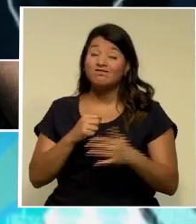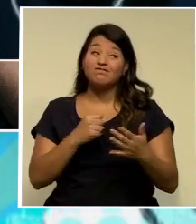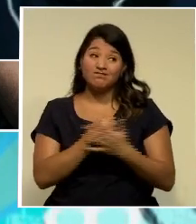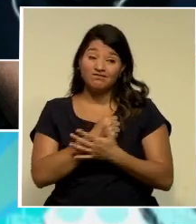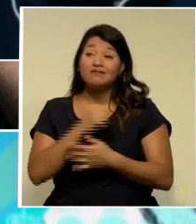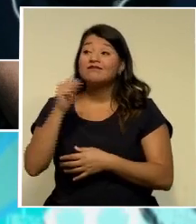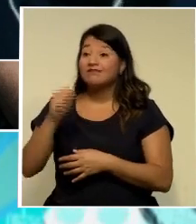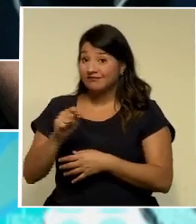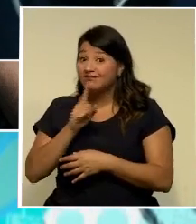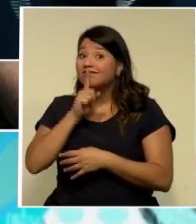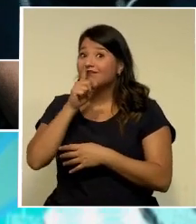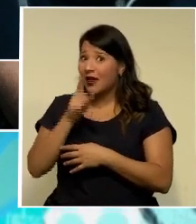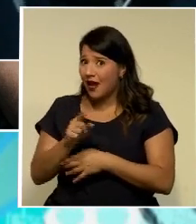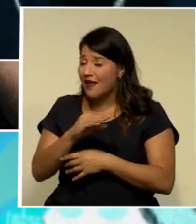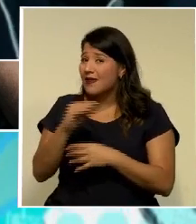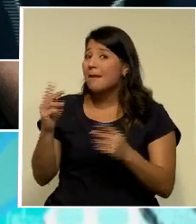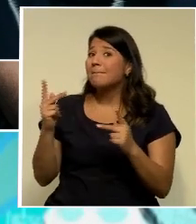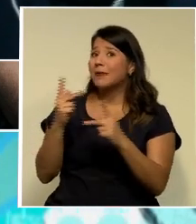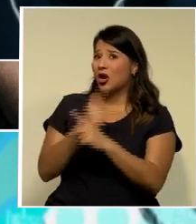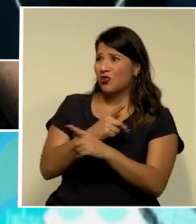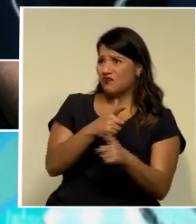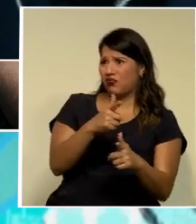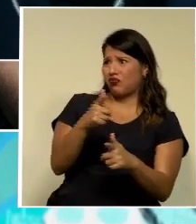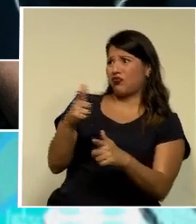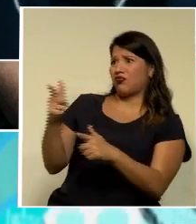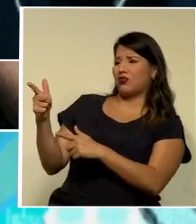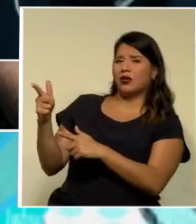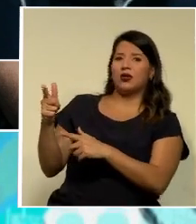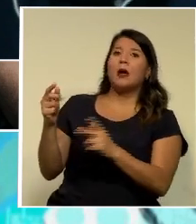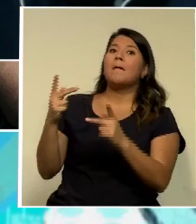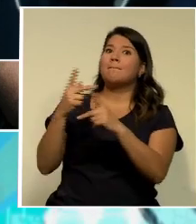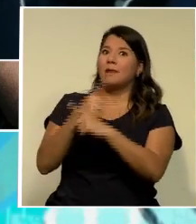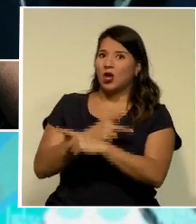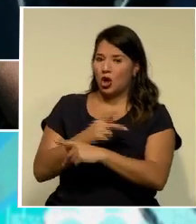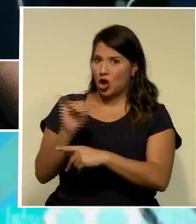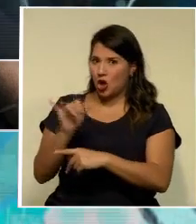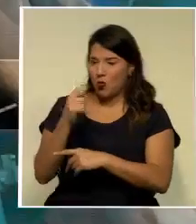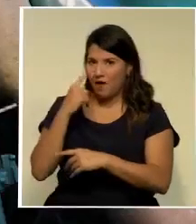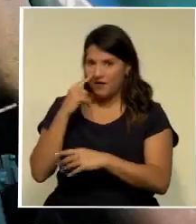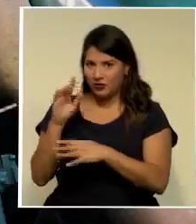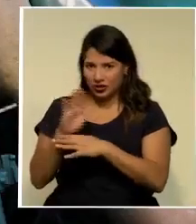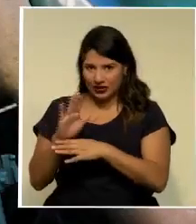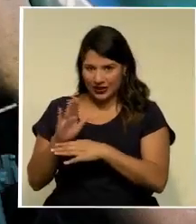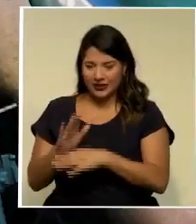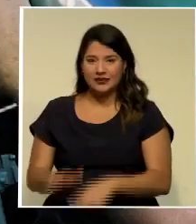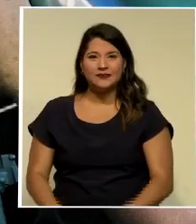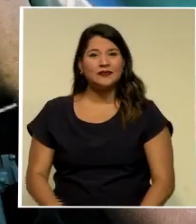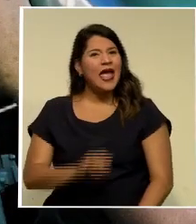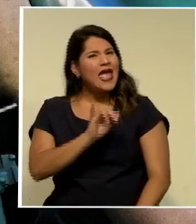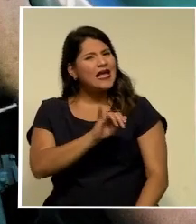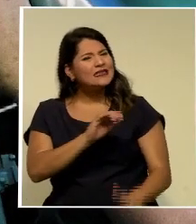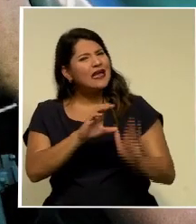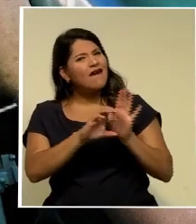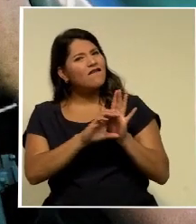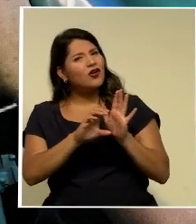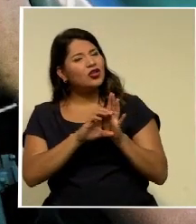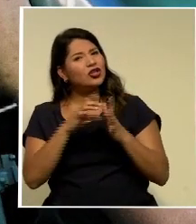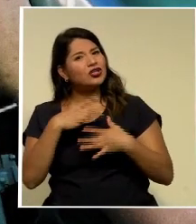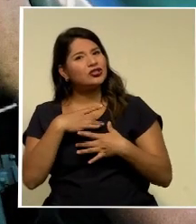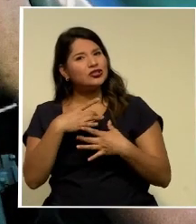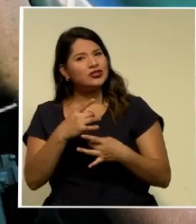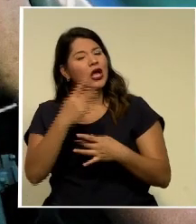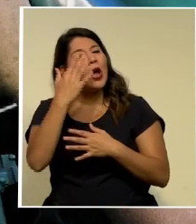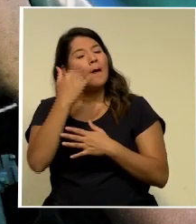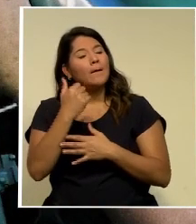existen. Y son peores que lo que se ve en la televisión, ¿verdad? Esta foto me llamó mucho la atención